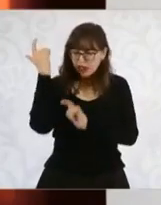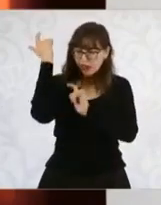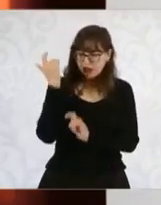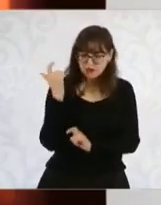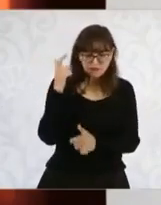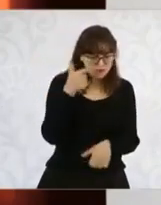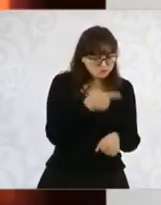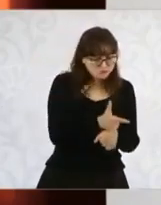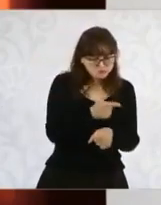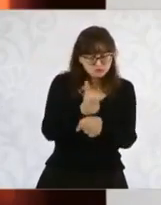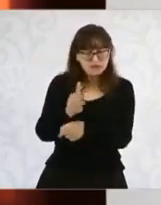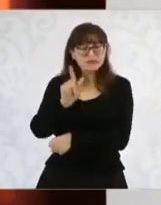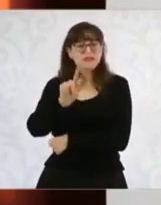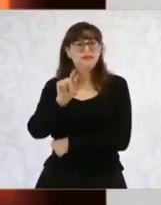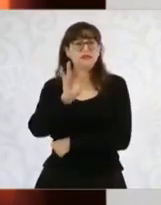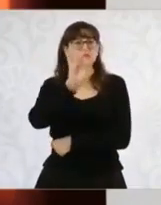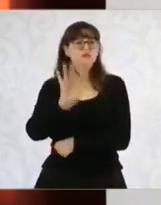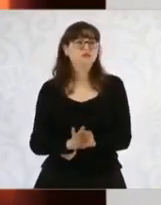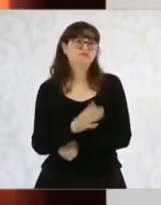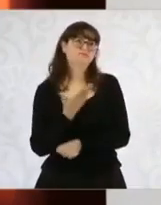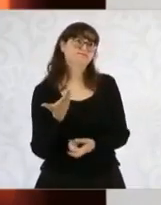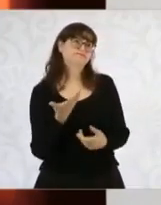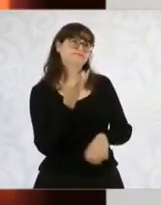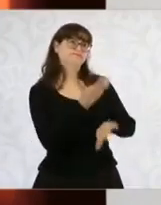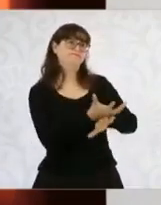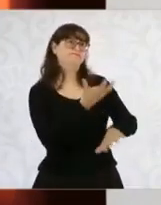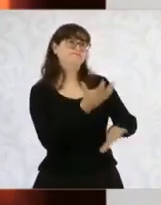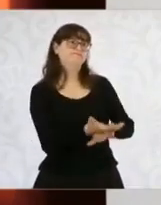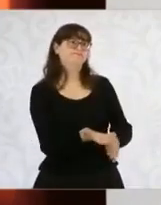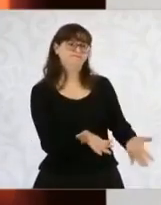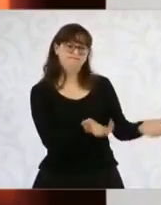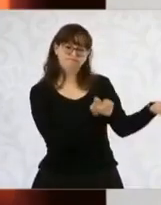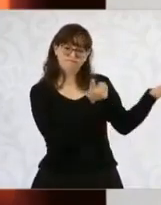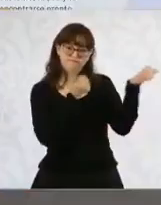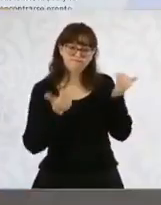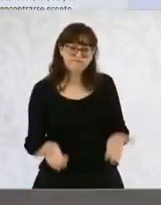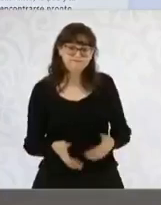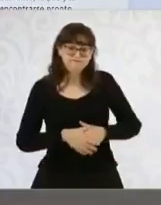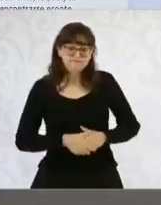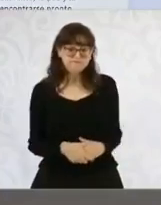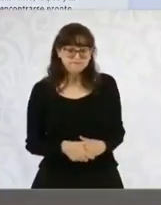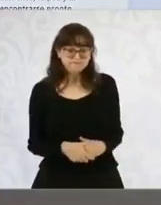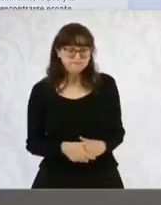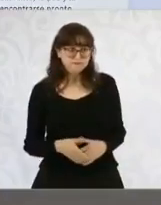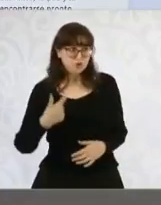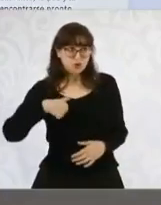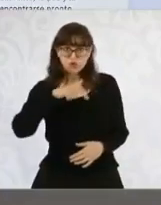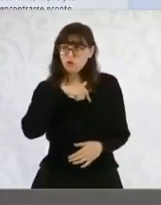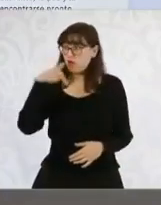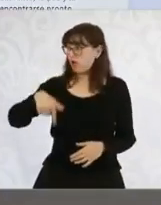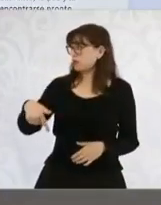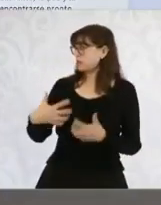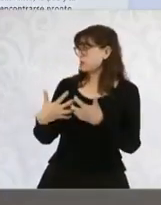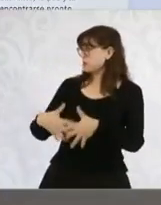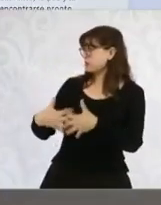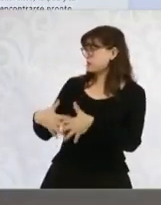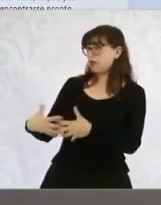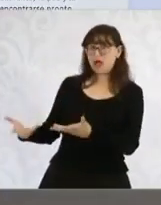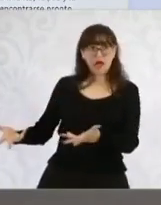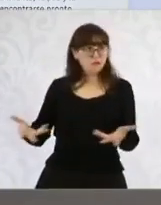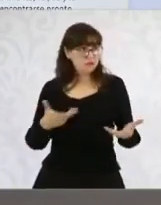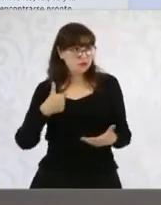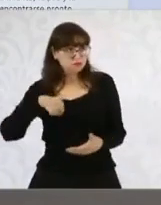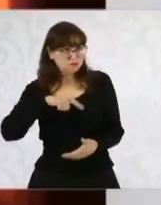México proviene de su país las armas no las producimos nosotros las drogas